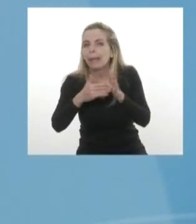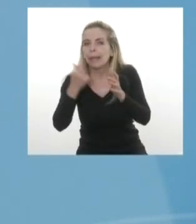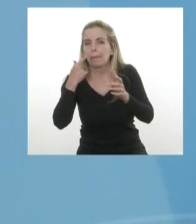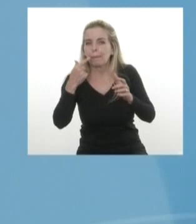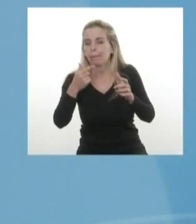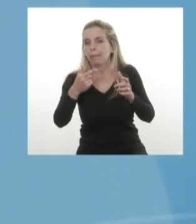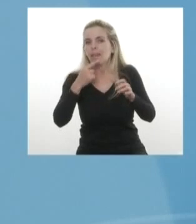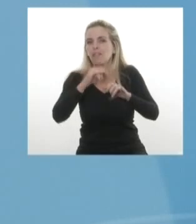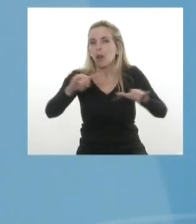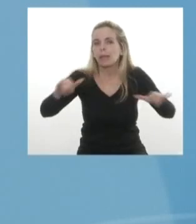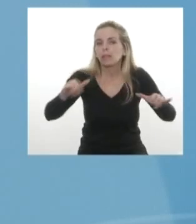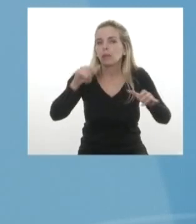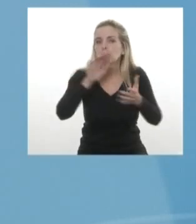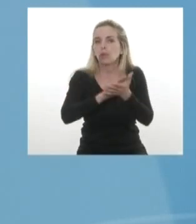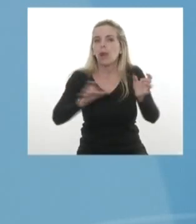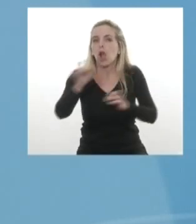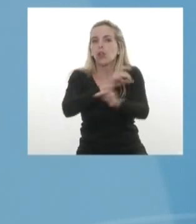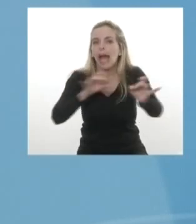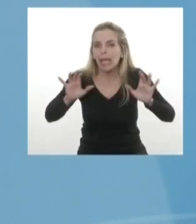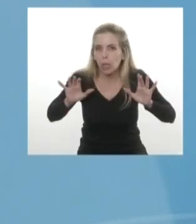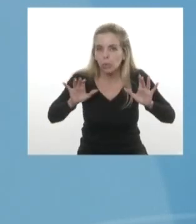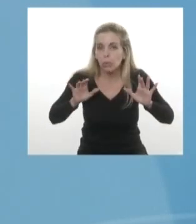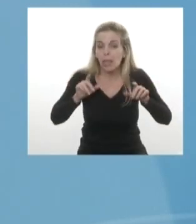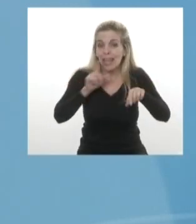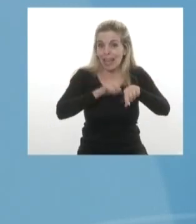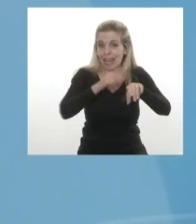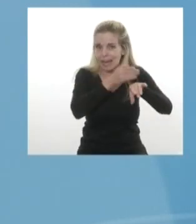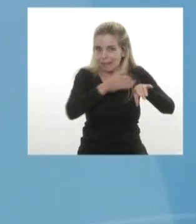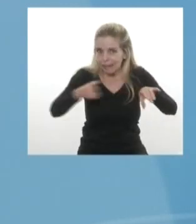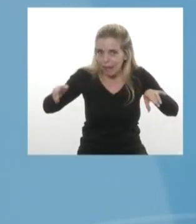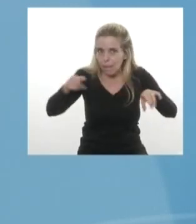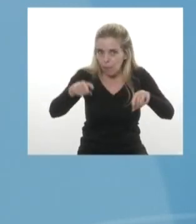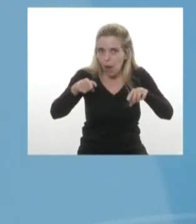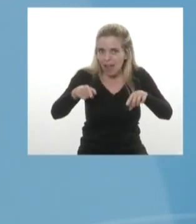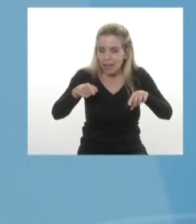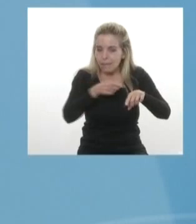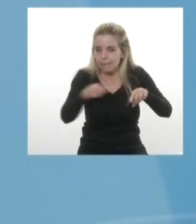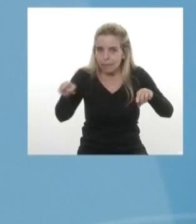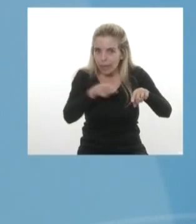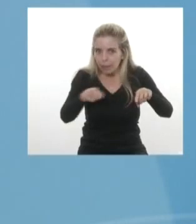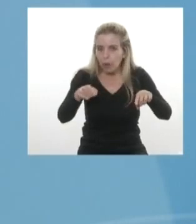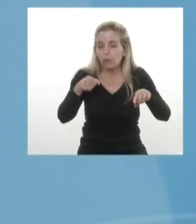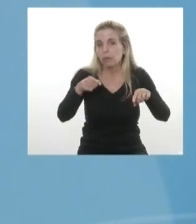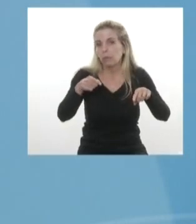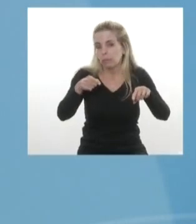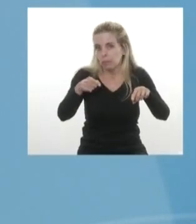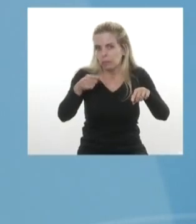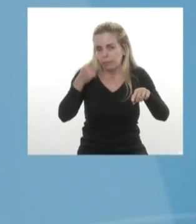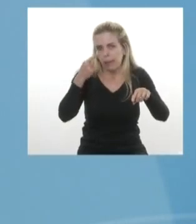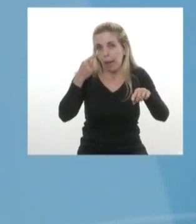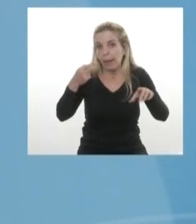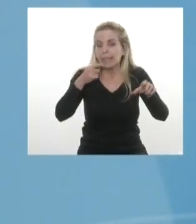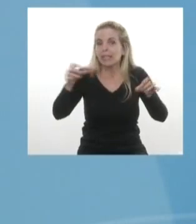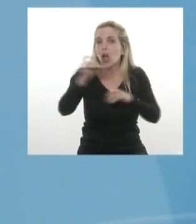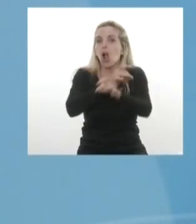y sanitarios. En ese lapso, tratando de favorecer bajar aún más los